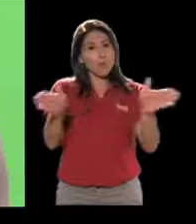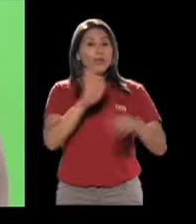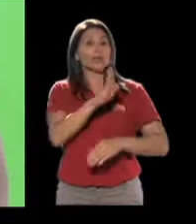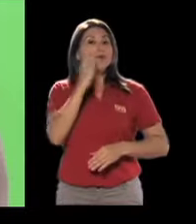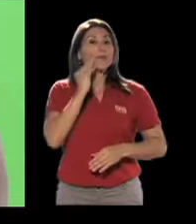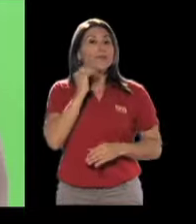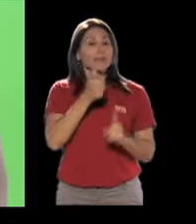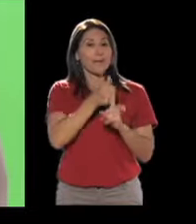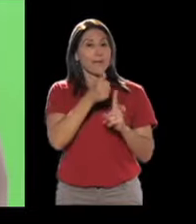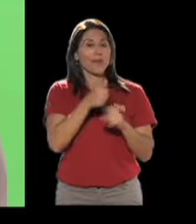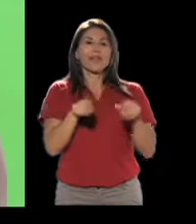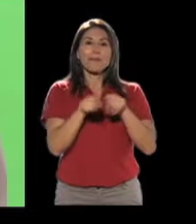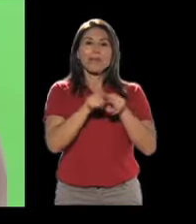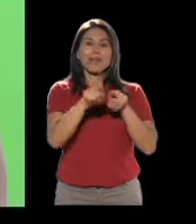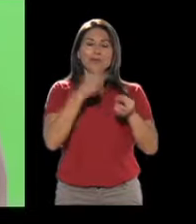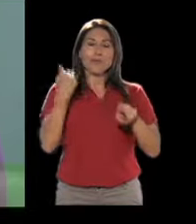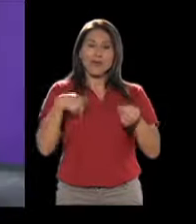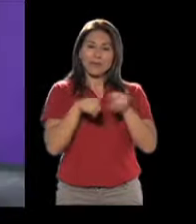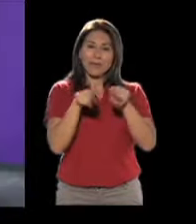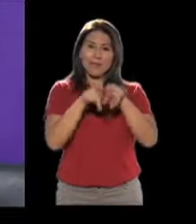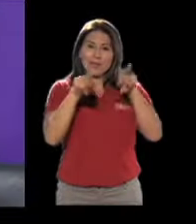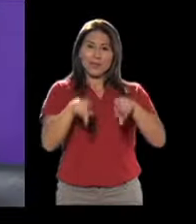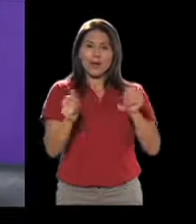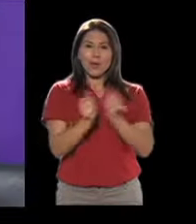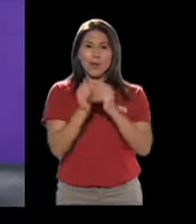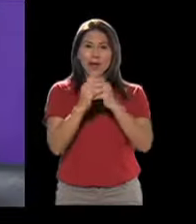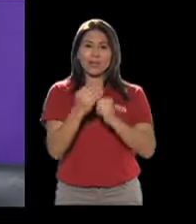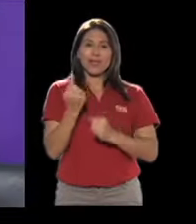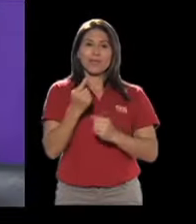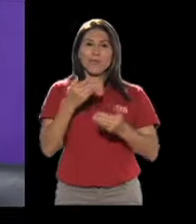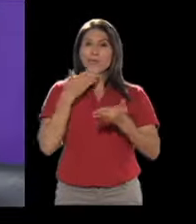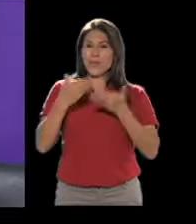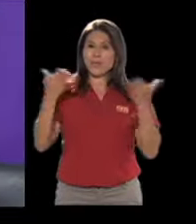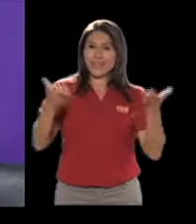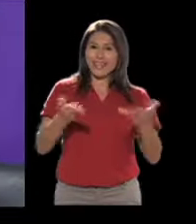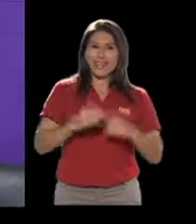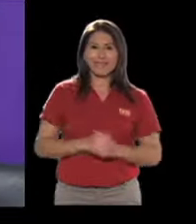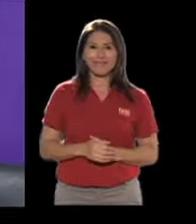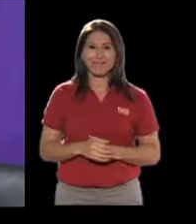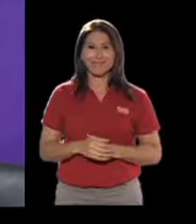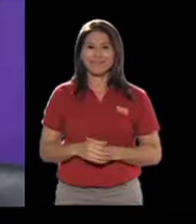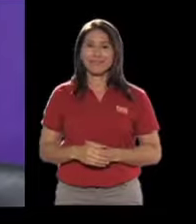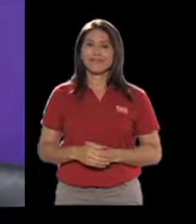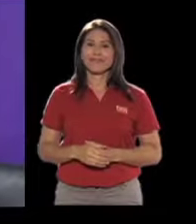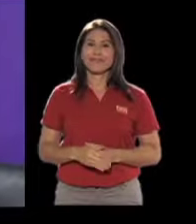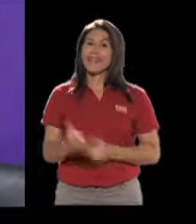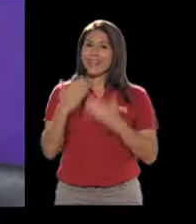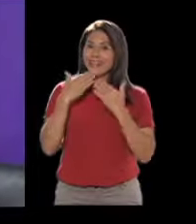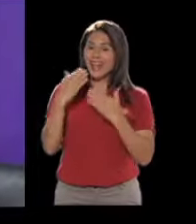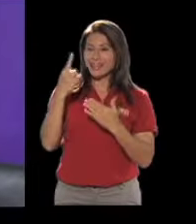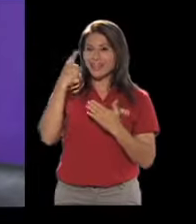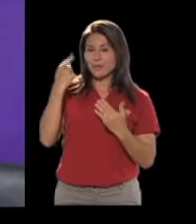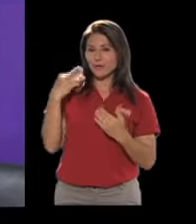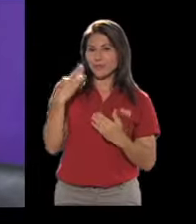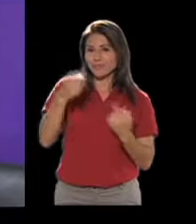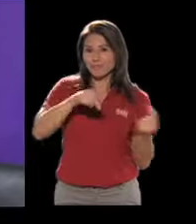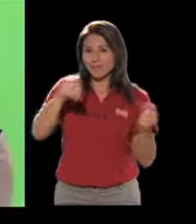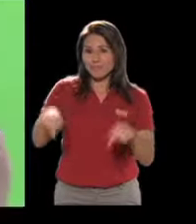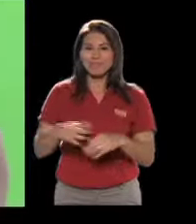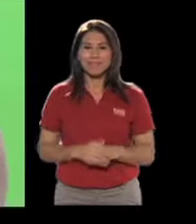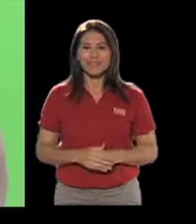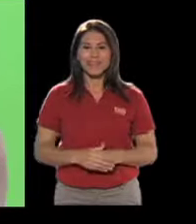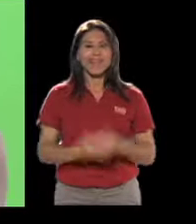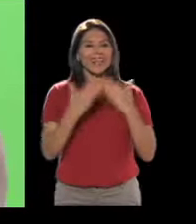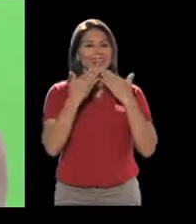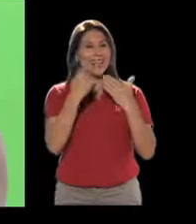su hermano, que también es una persona con autismo. Bienvenida, Lindsay. Welcome, Lindsay. Thank you for having me. Gracias por tenerme aquí. Muchas